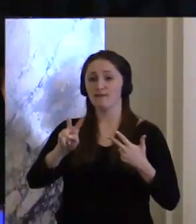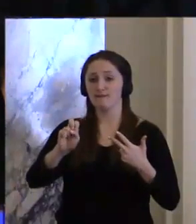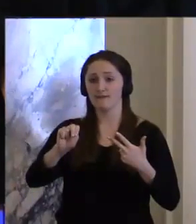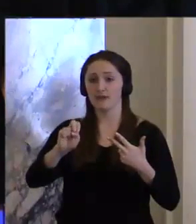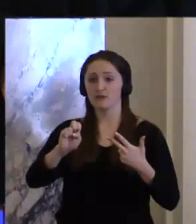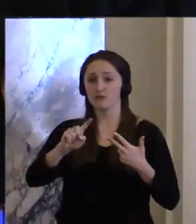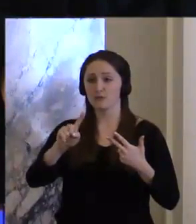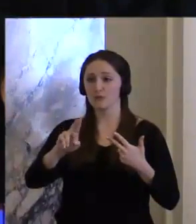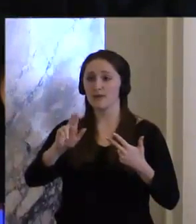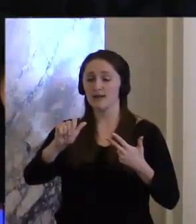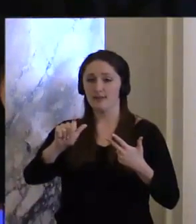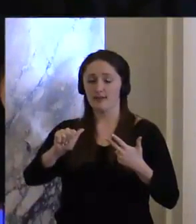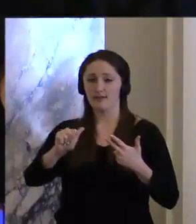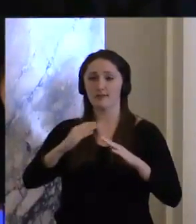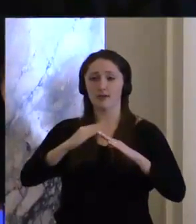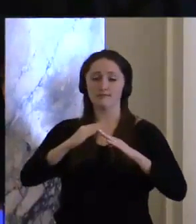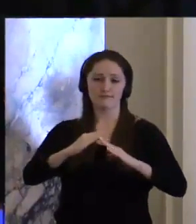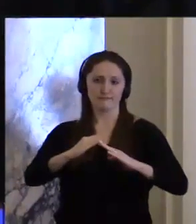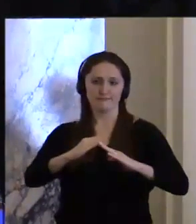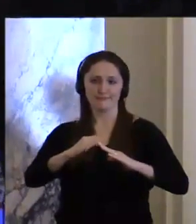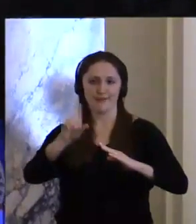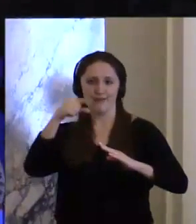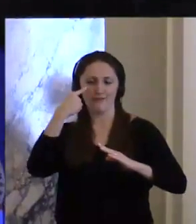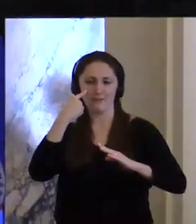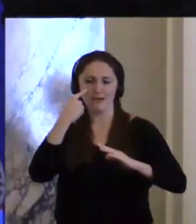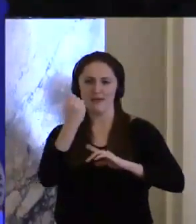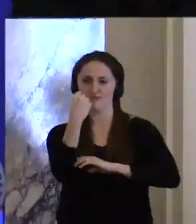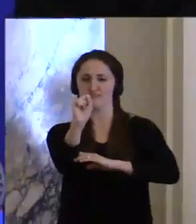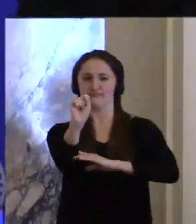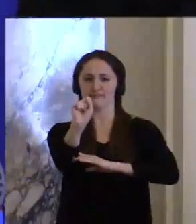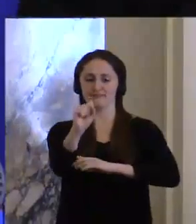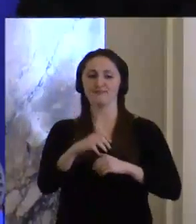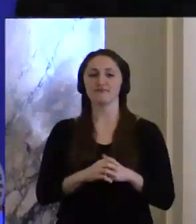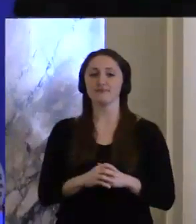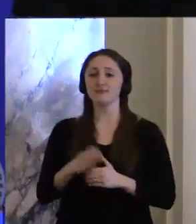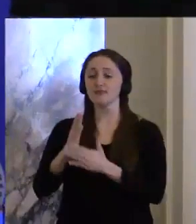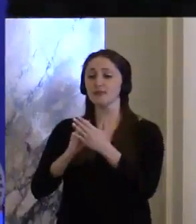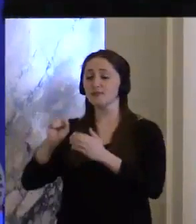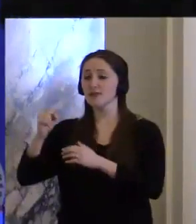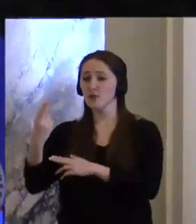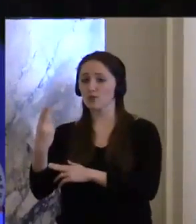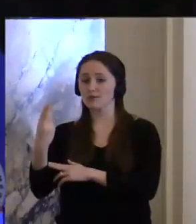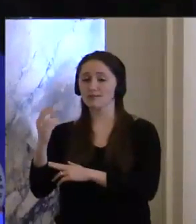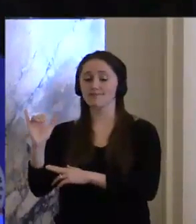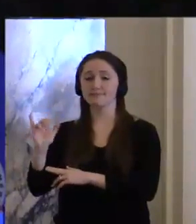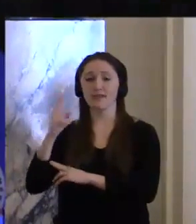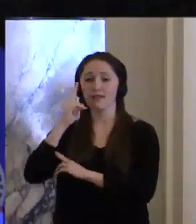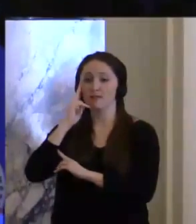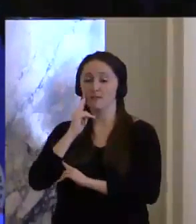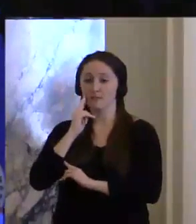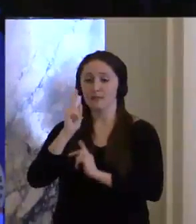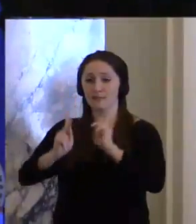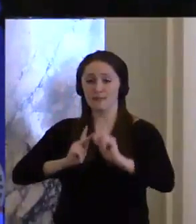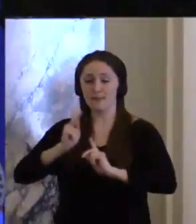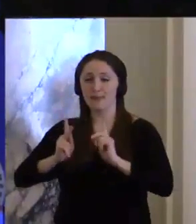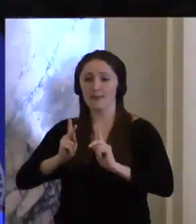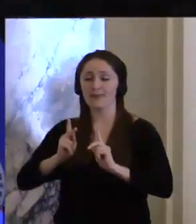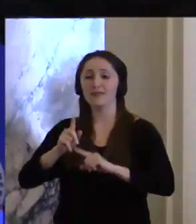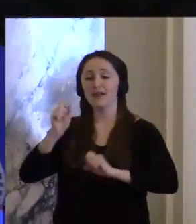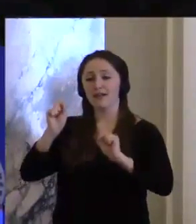otro lado, actores sociales como los pueblos indígenas pueden participar en algunas